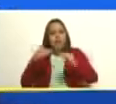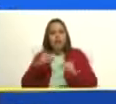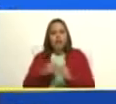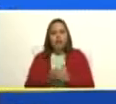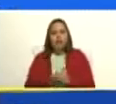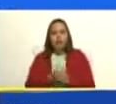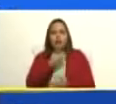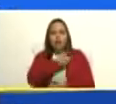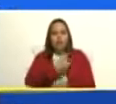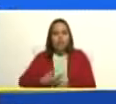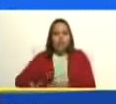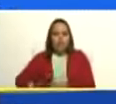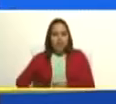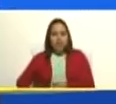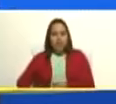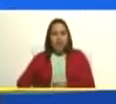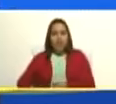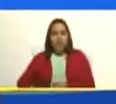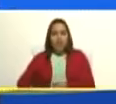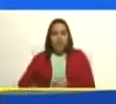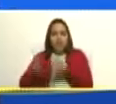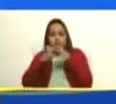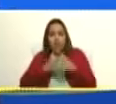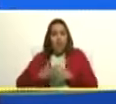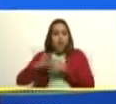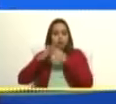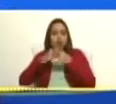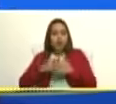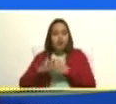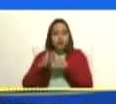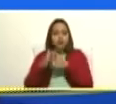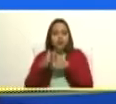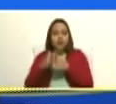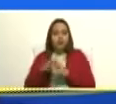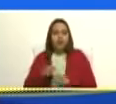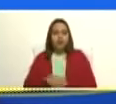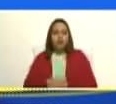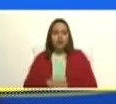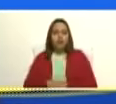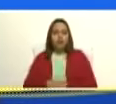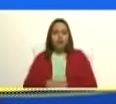al presidente Joe Biden desde Venezuela.